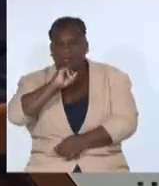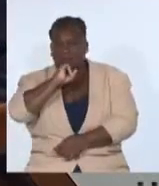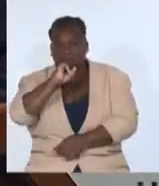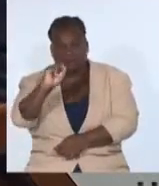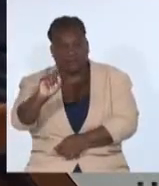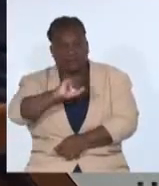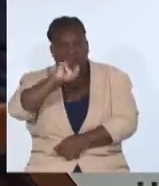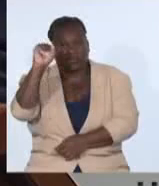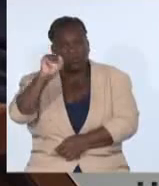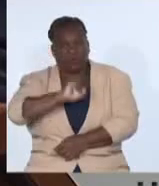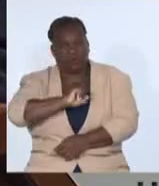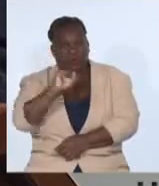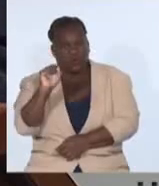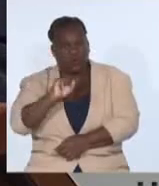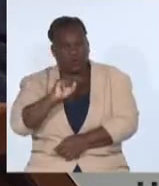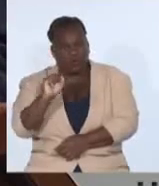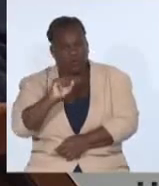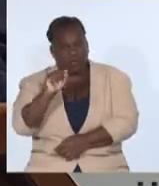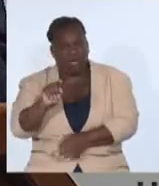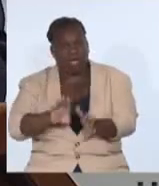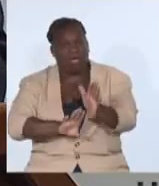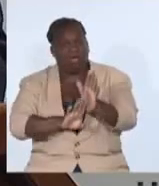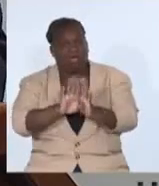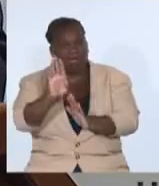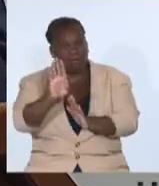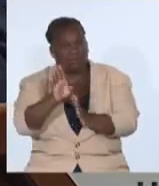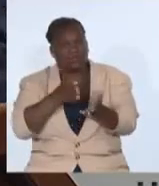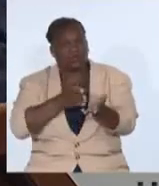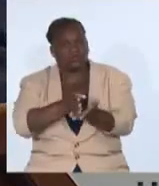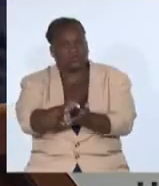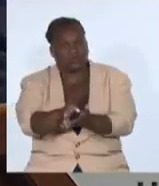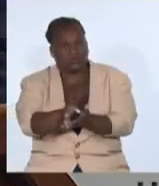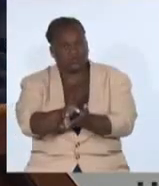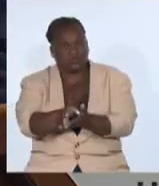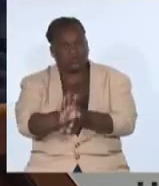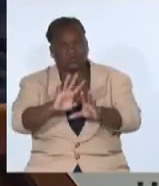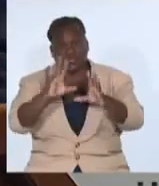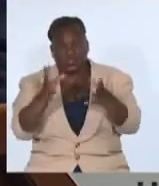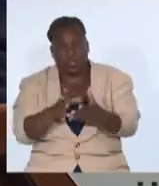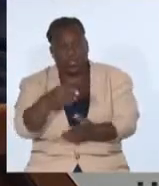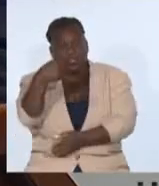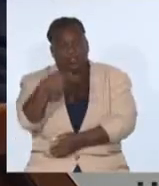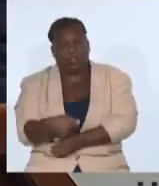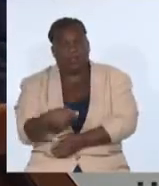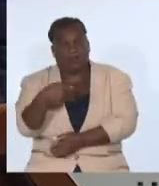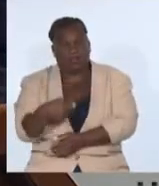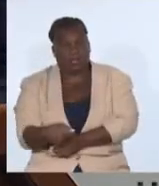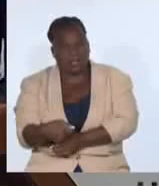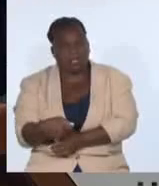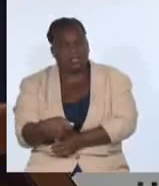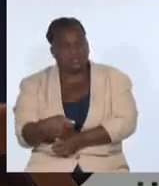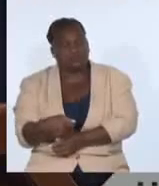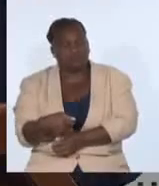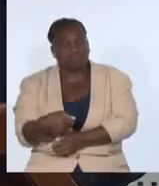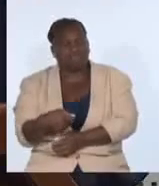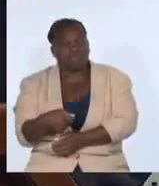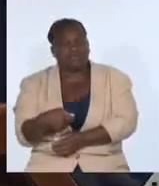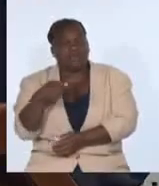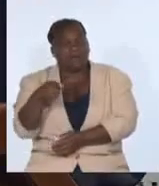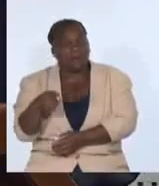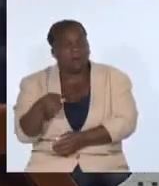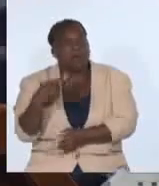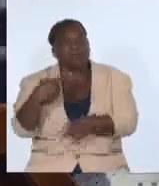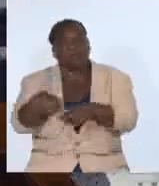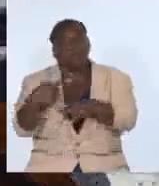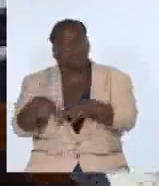de ningún modo el desarrollo sostenible al que todos tenemos derecho por más metas que se pongan